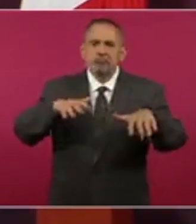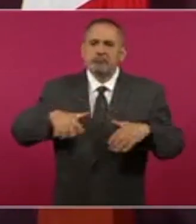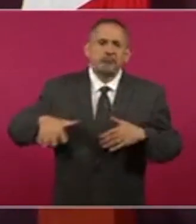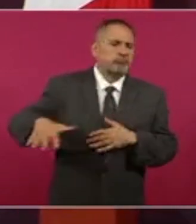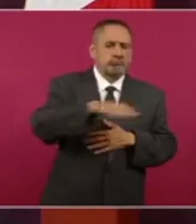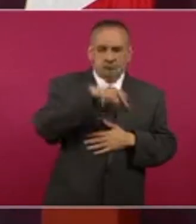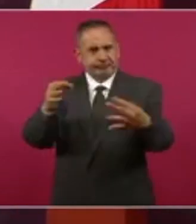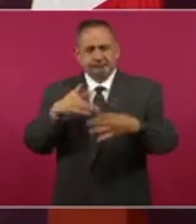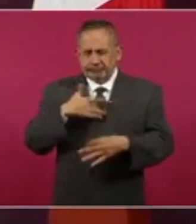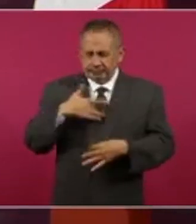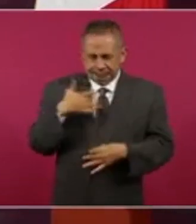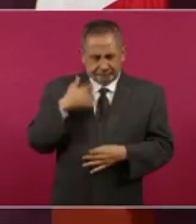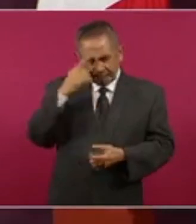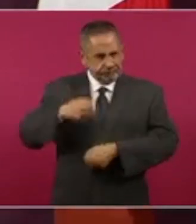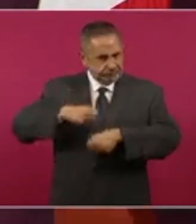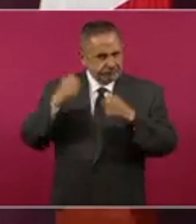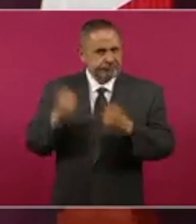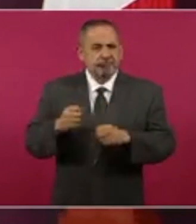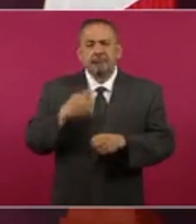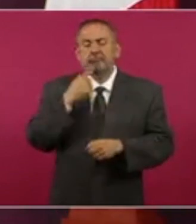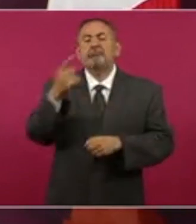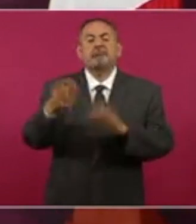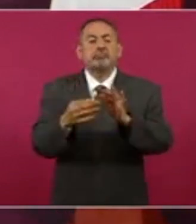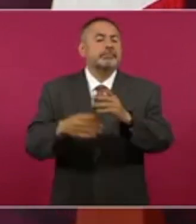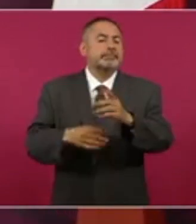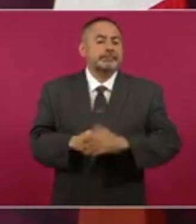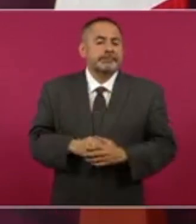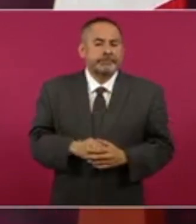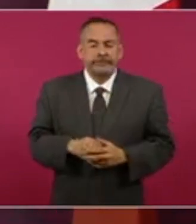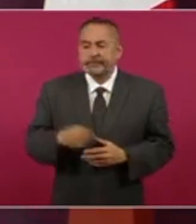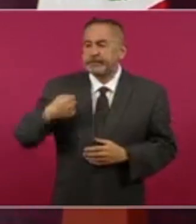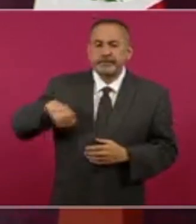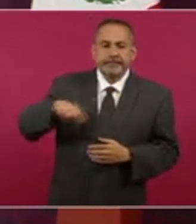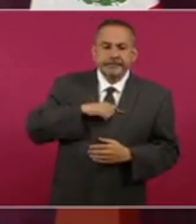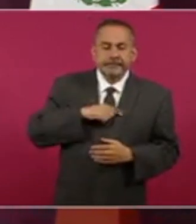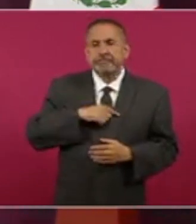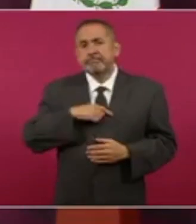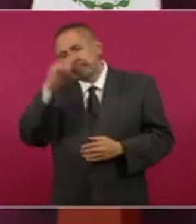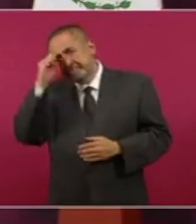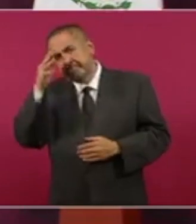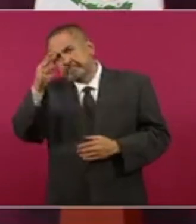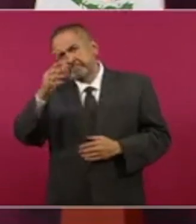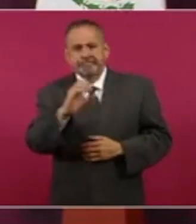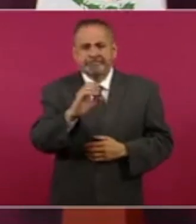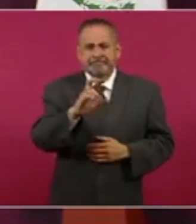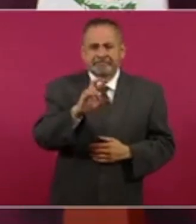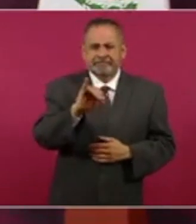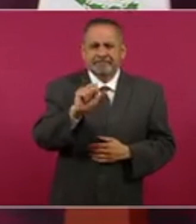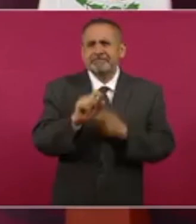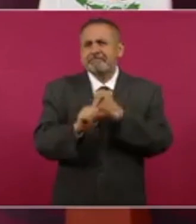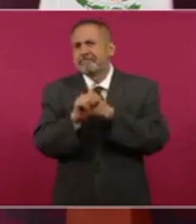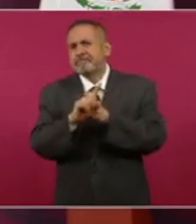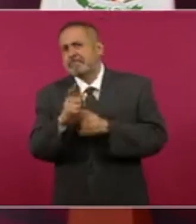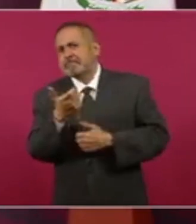de la riqueza no basta con crecer por crecer es necesario que la riqueza se distribuya de manera equitativa